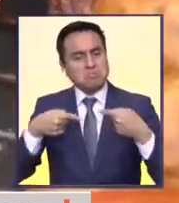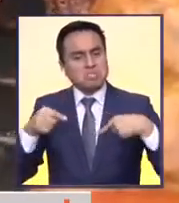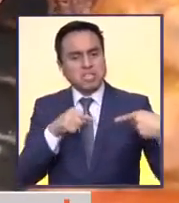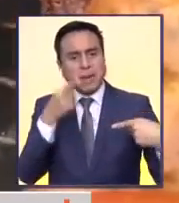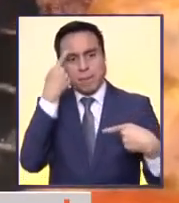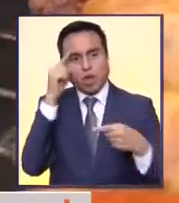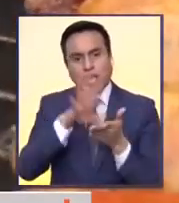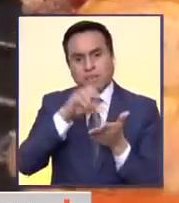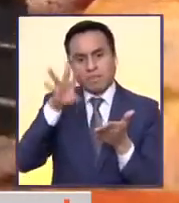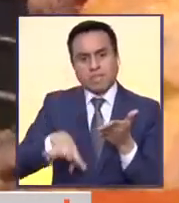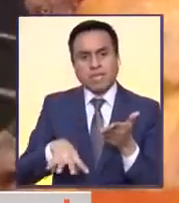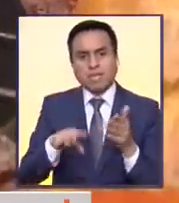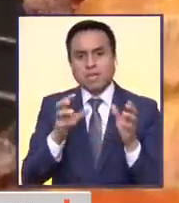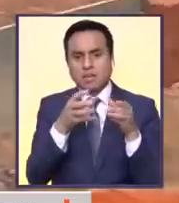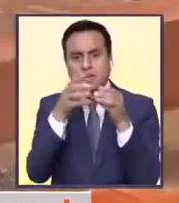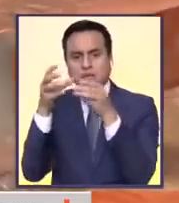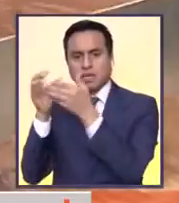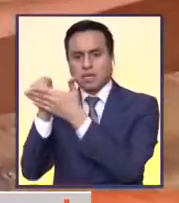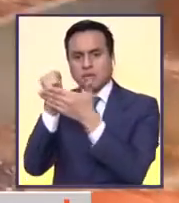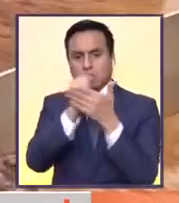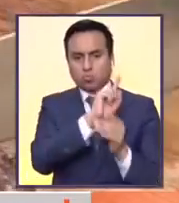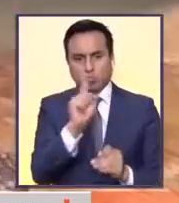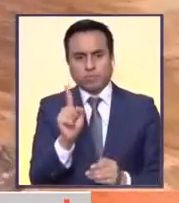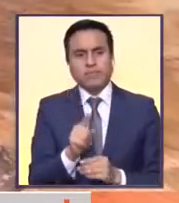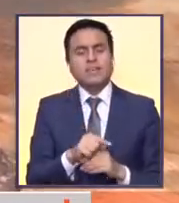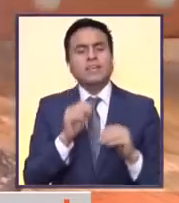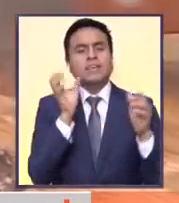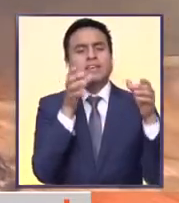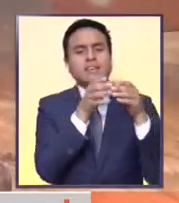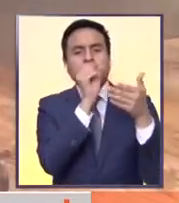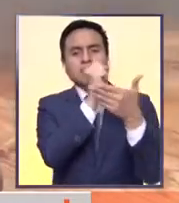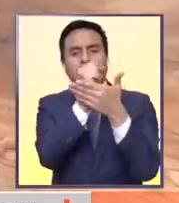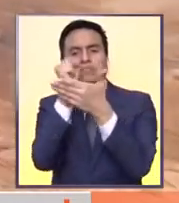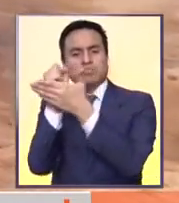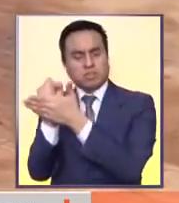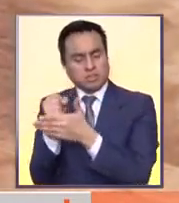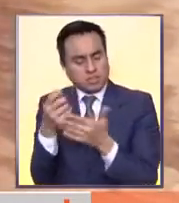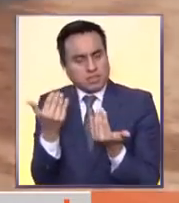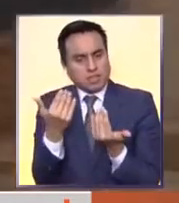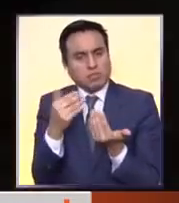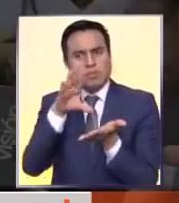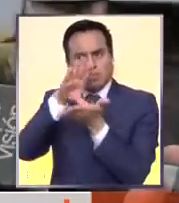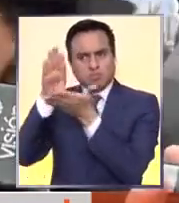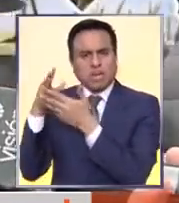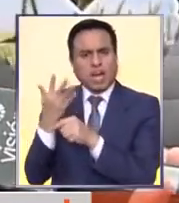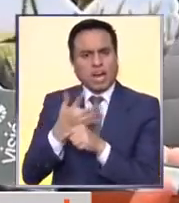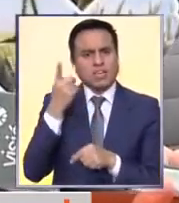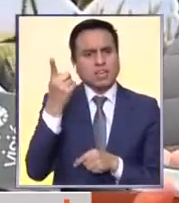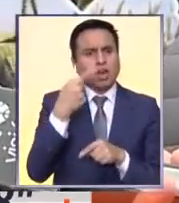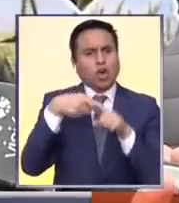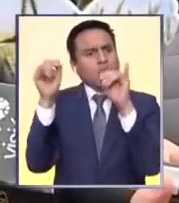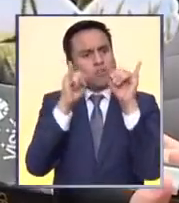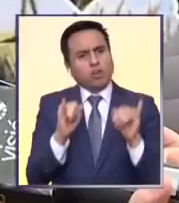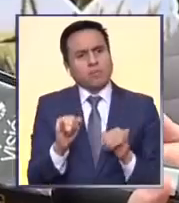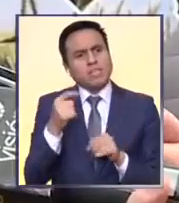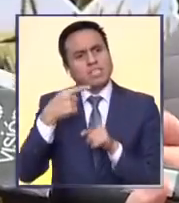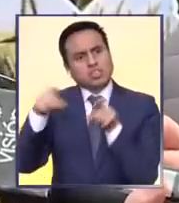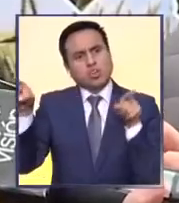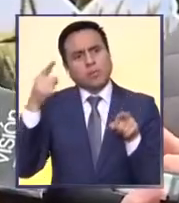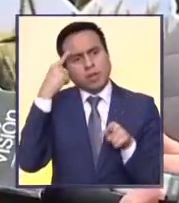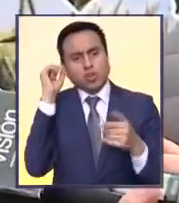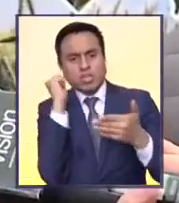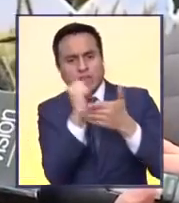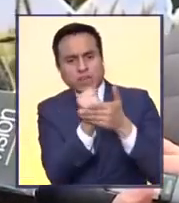se elimine esta categorización. La tipificación es un elemento muy necesario que existe en todos los países. Quizás puede ser de otra forma, distinto, pero la